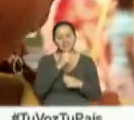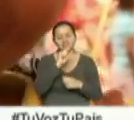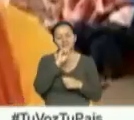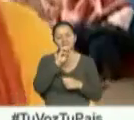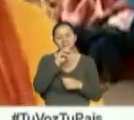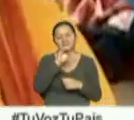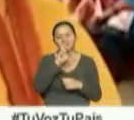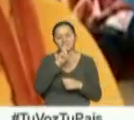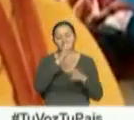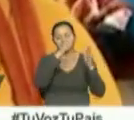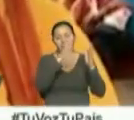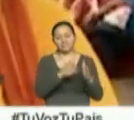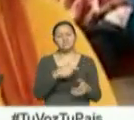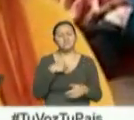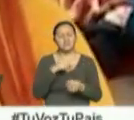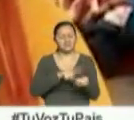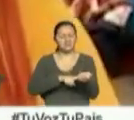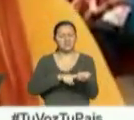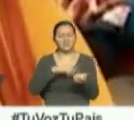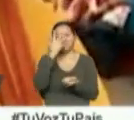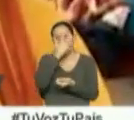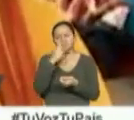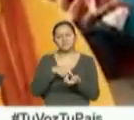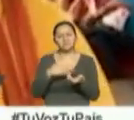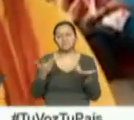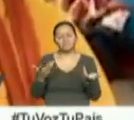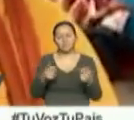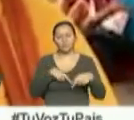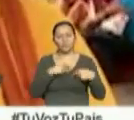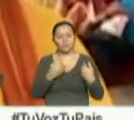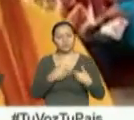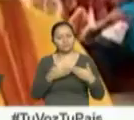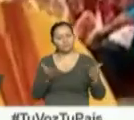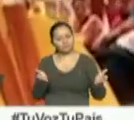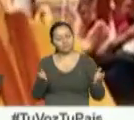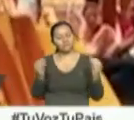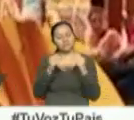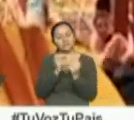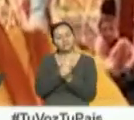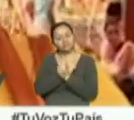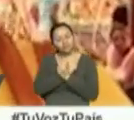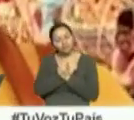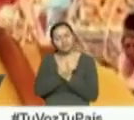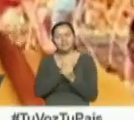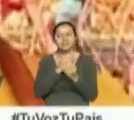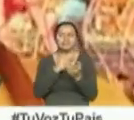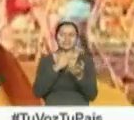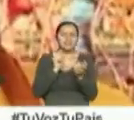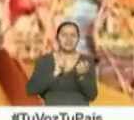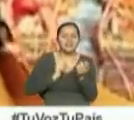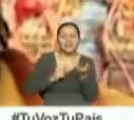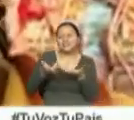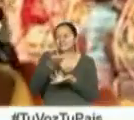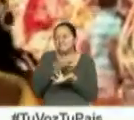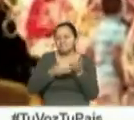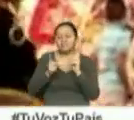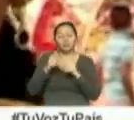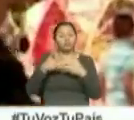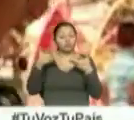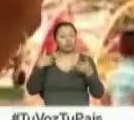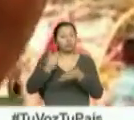Sinisterra. Los esmeraldeños somos unas personas con un gran corazón, amorosas, detallistas,